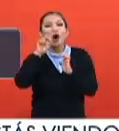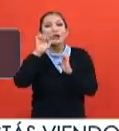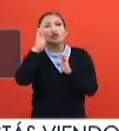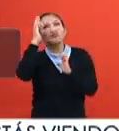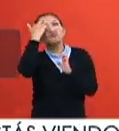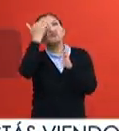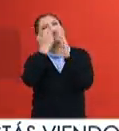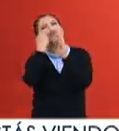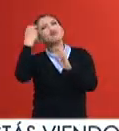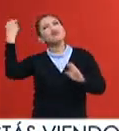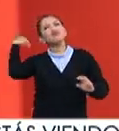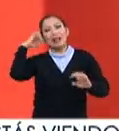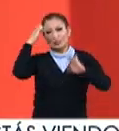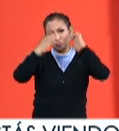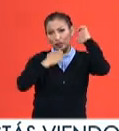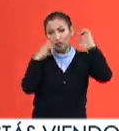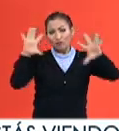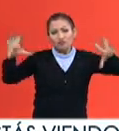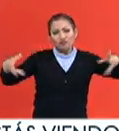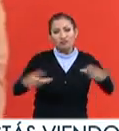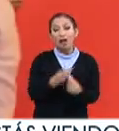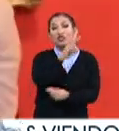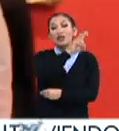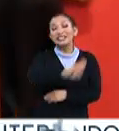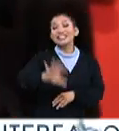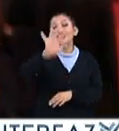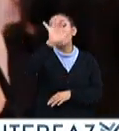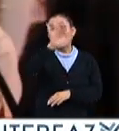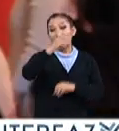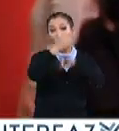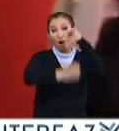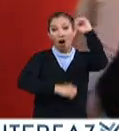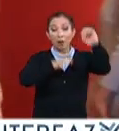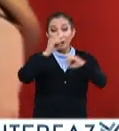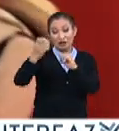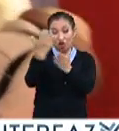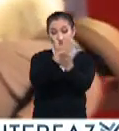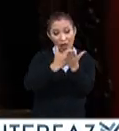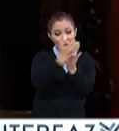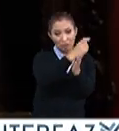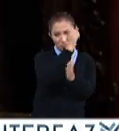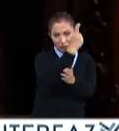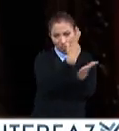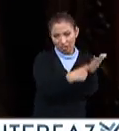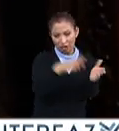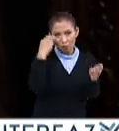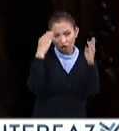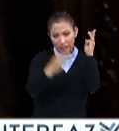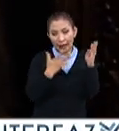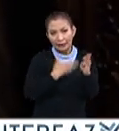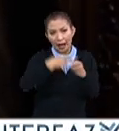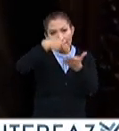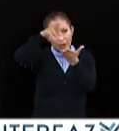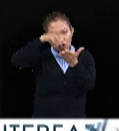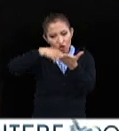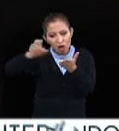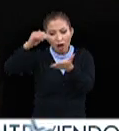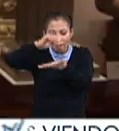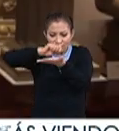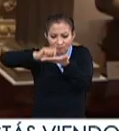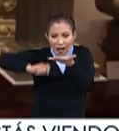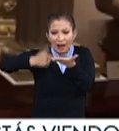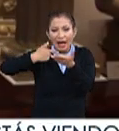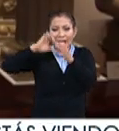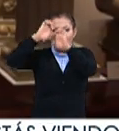Evocaciones, exposición que reúne cerca de 250 obras de la colección del museo, que incluye pintura,